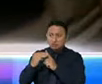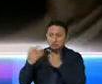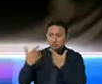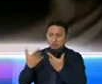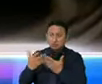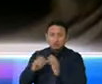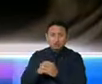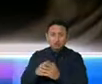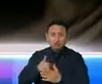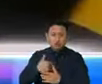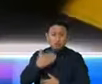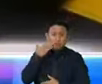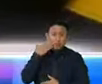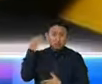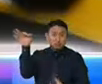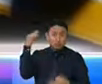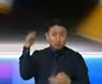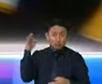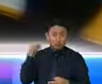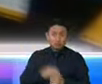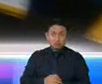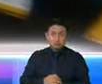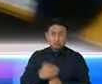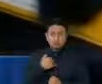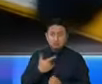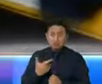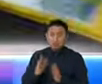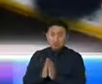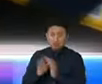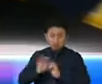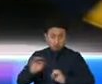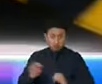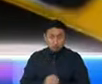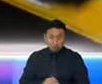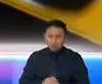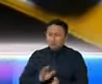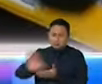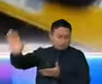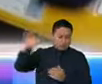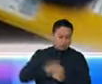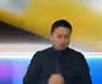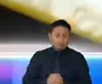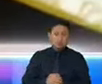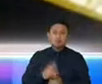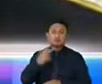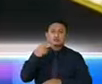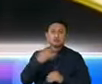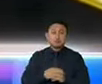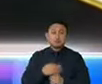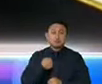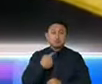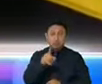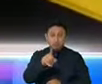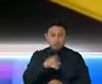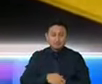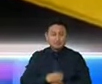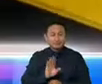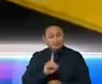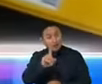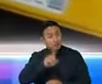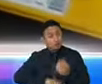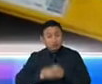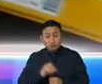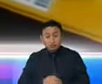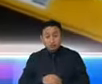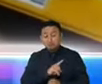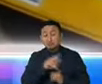aprovechando que es madre soltera. Y cuando yo no acepté sus proposiciones, me dijo, después de unos dos días, que mi hijo